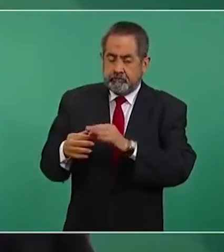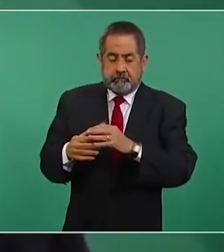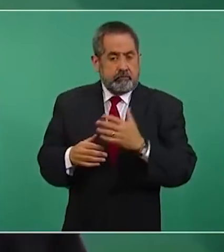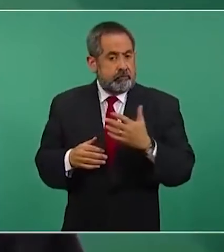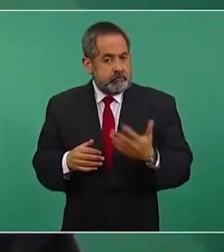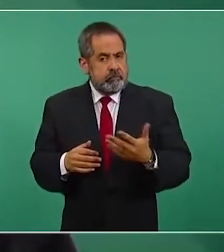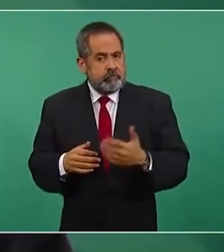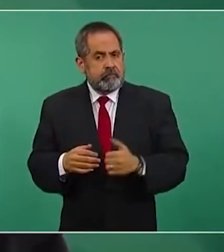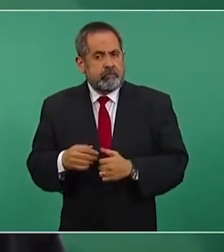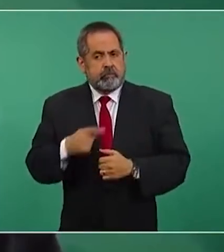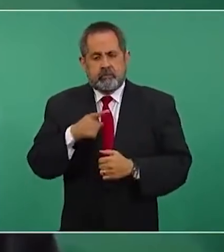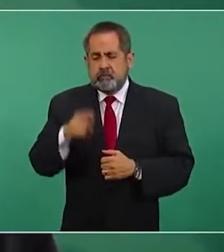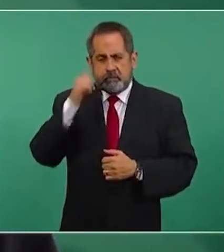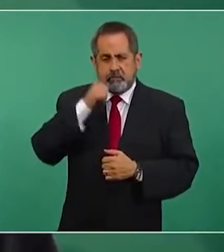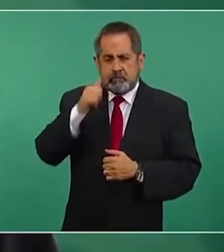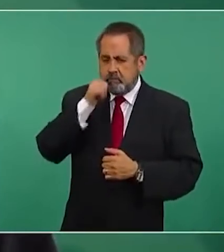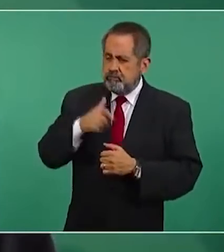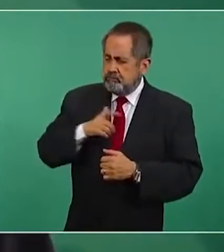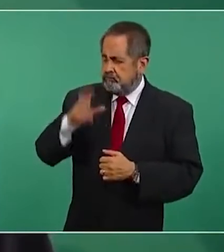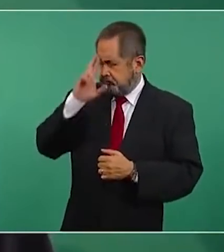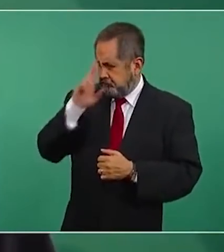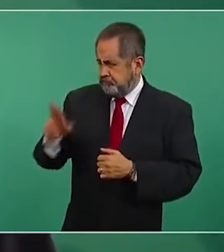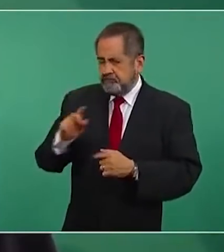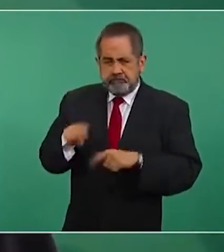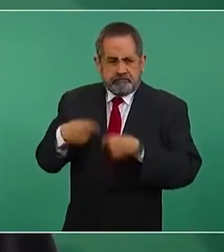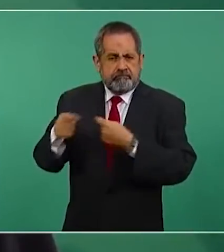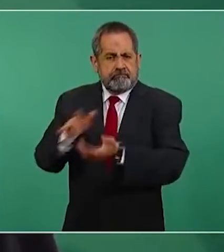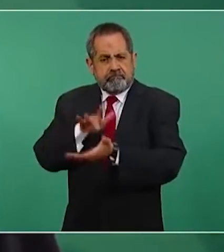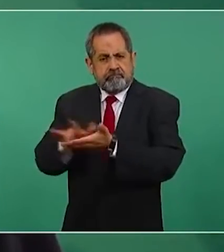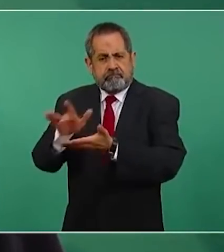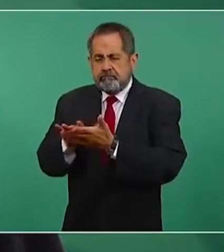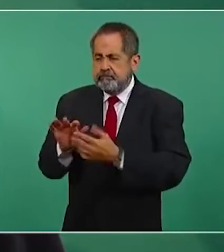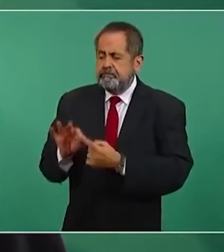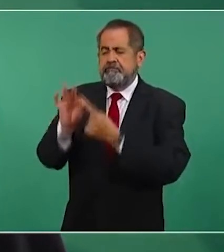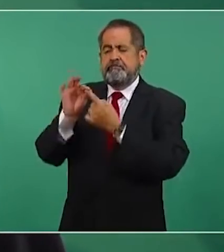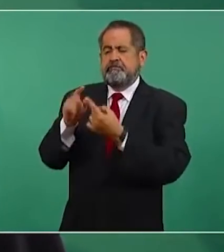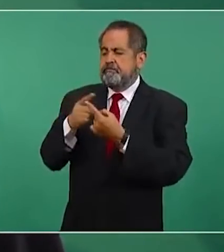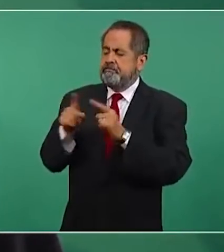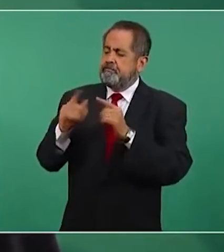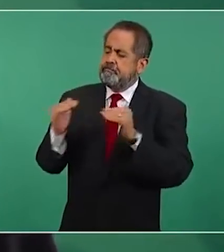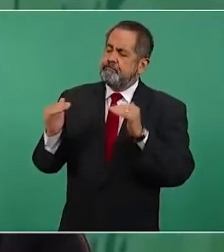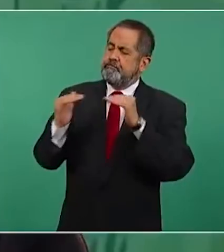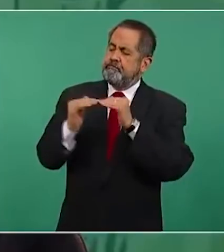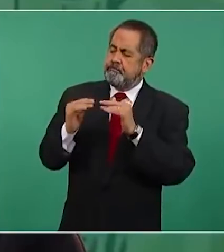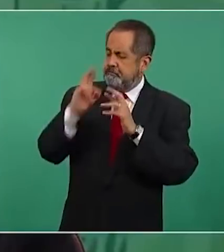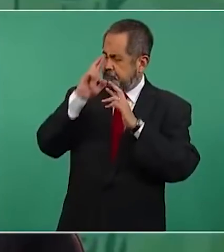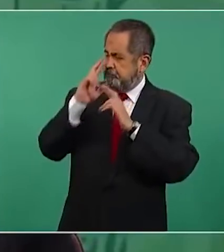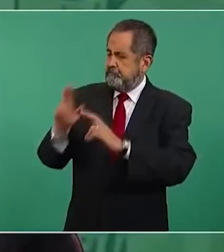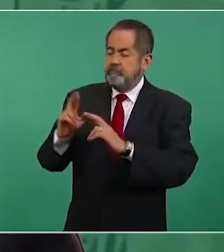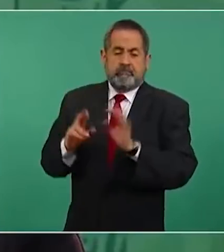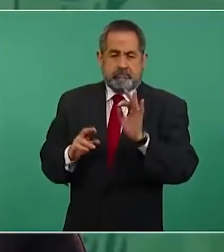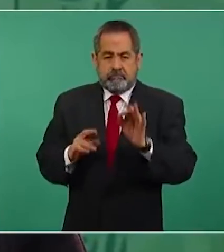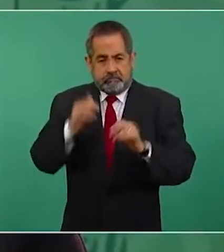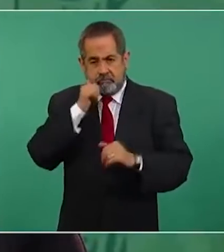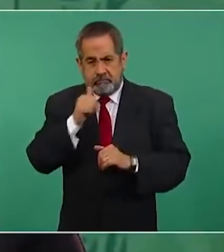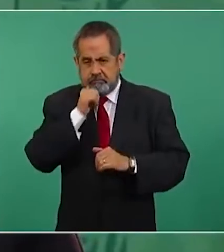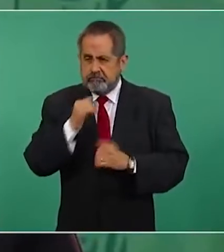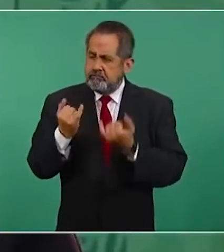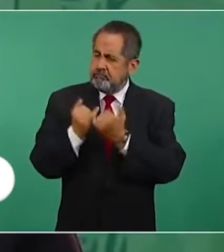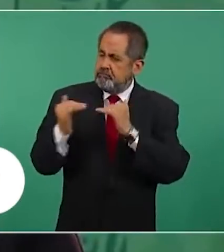nos sirvan siempre a respetar ya darnos un trato de igualdad entre